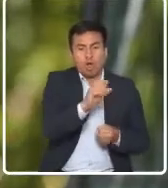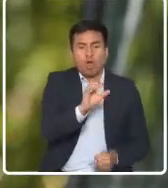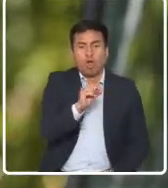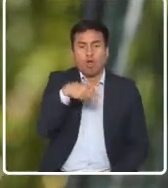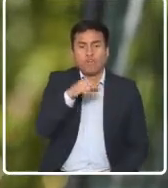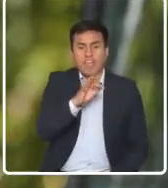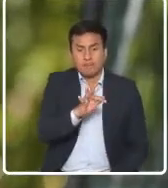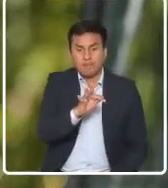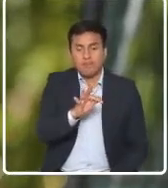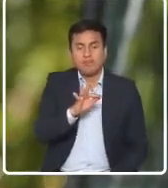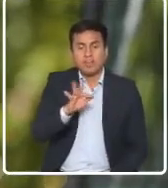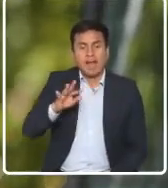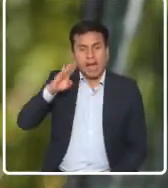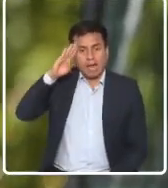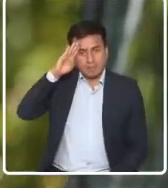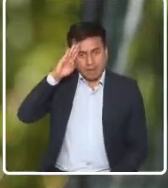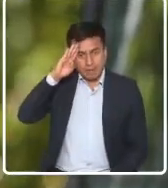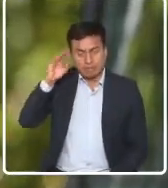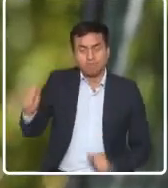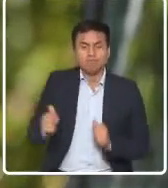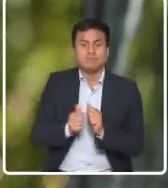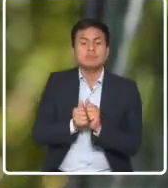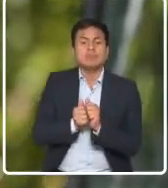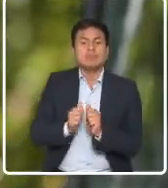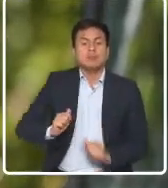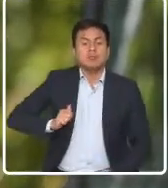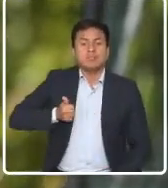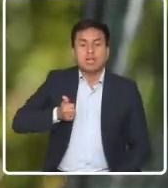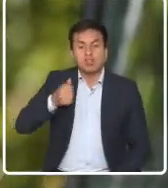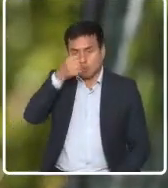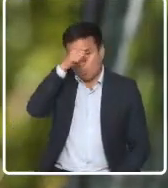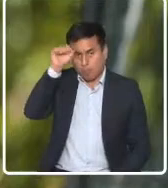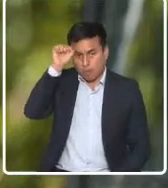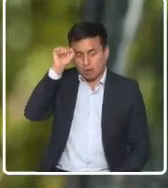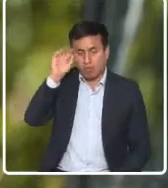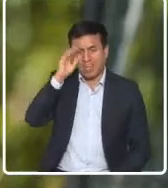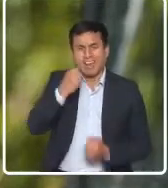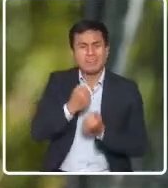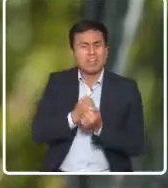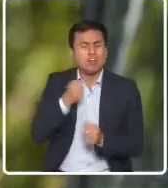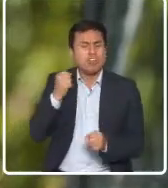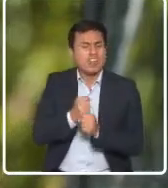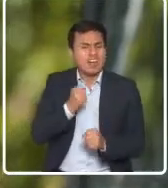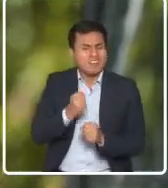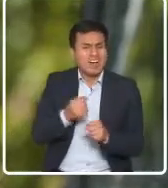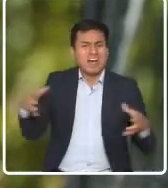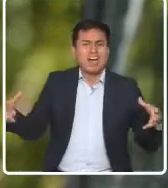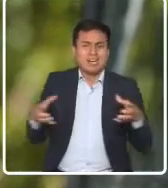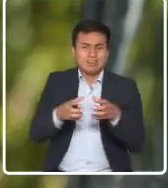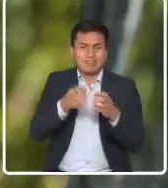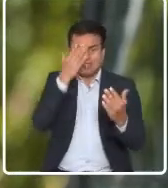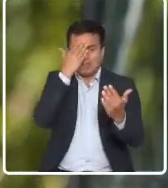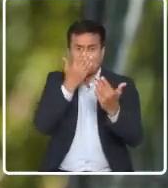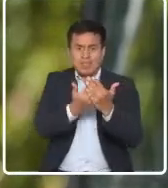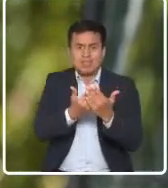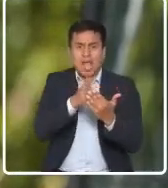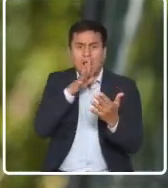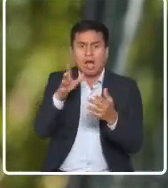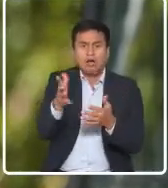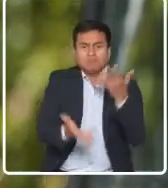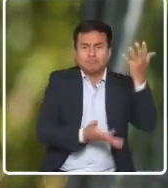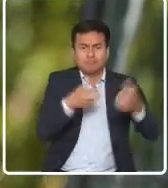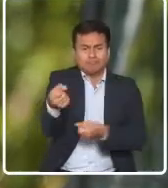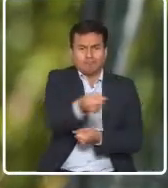CONAF, de las Fuerzas Armadas, los voluntarios de bomberos, carabineros que trabajan para hacer frente a los